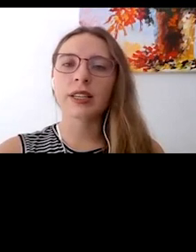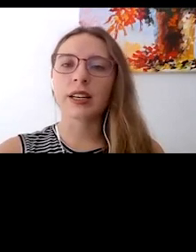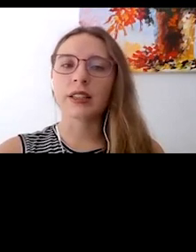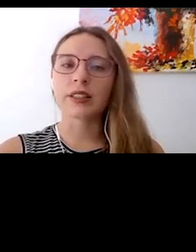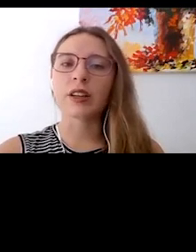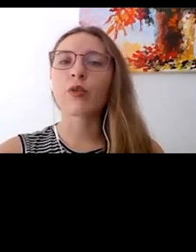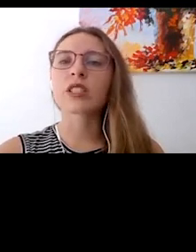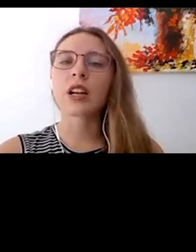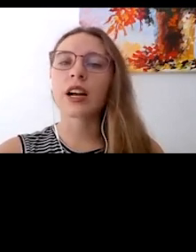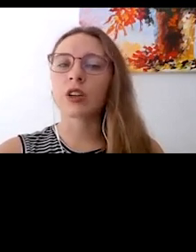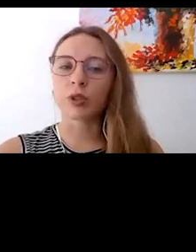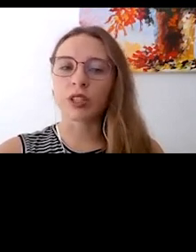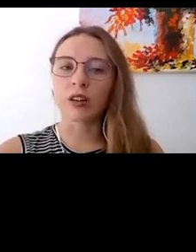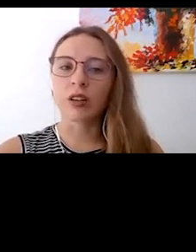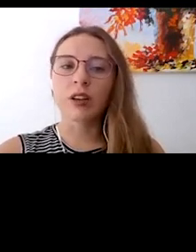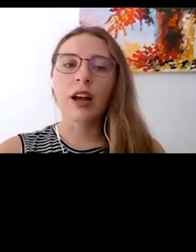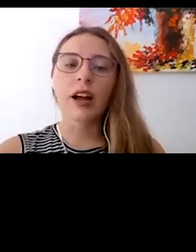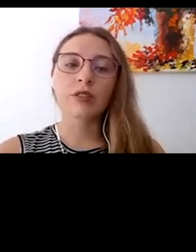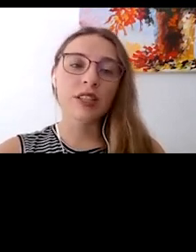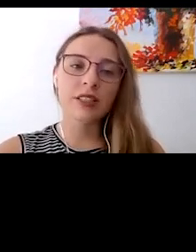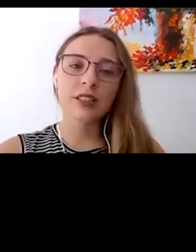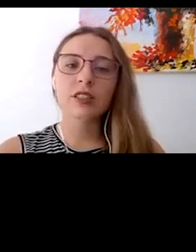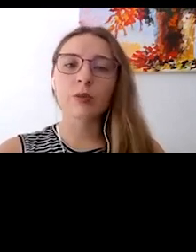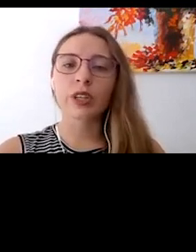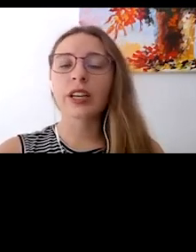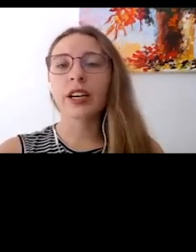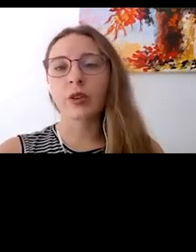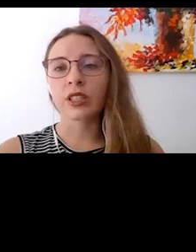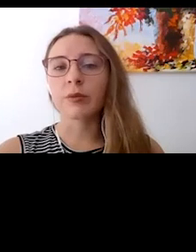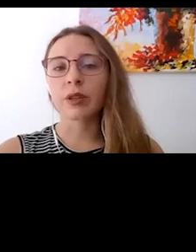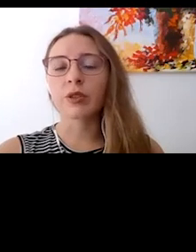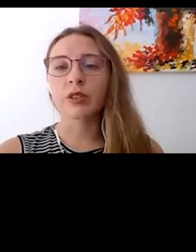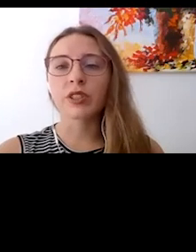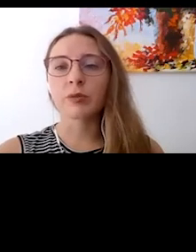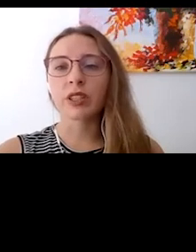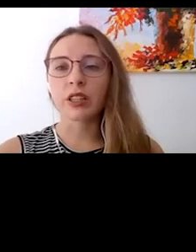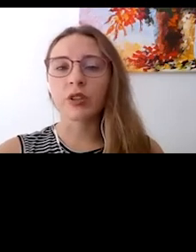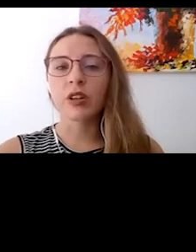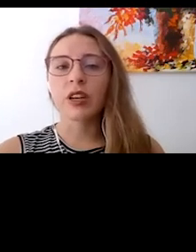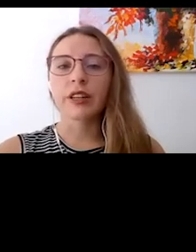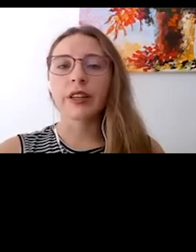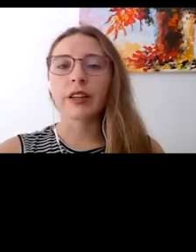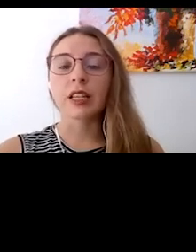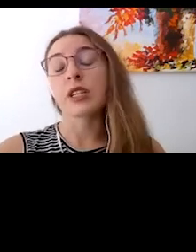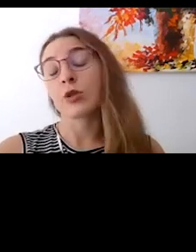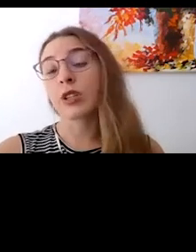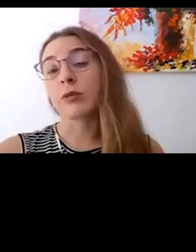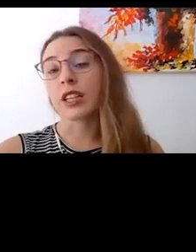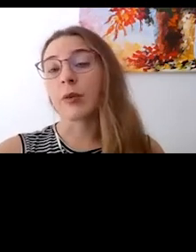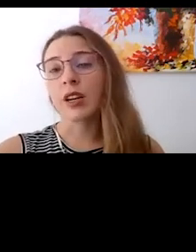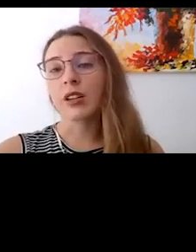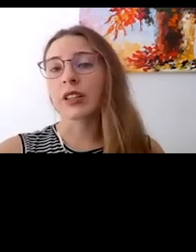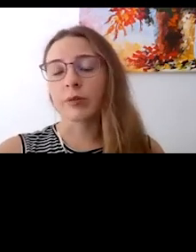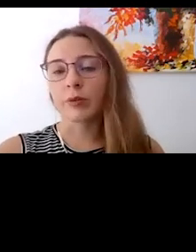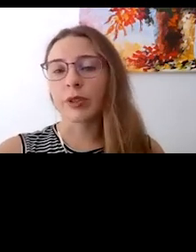va a tener fuerza legal como tal. Adicionales a estas, se pueden agregar otras siempre y cuando estemos respetando las buenas costumbres en